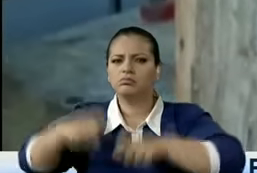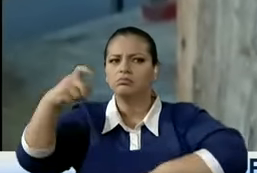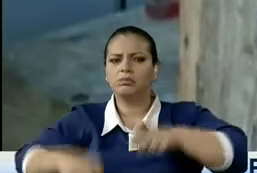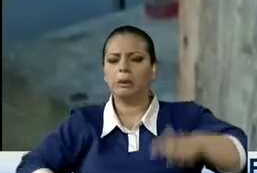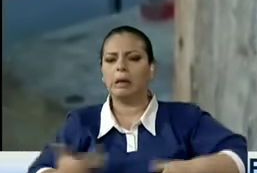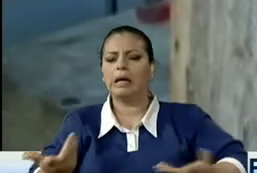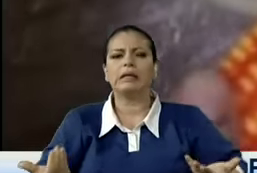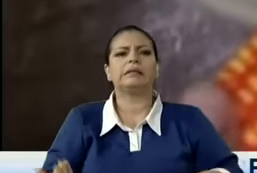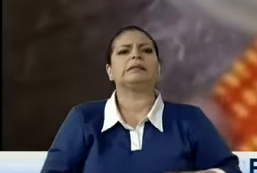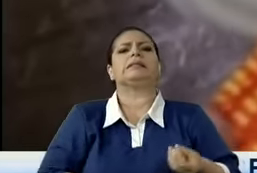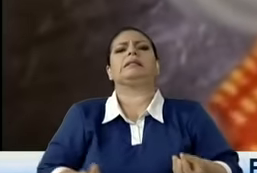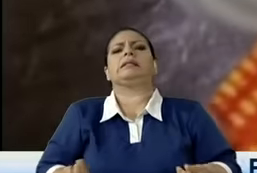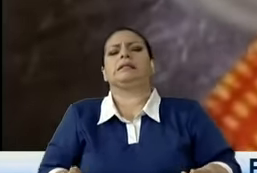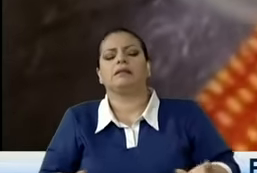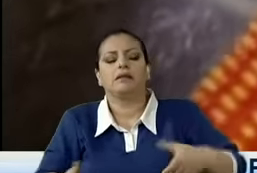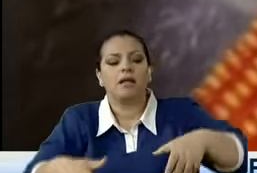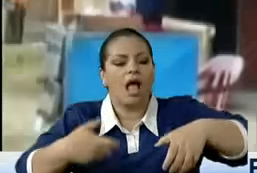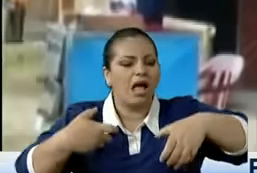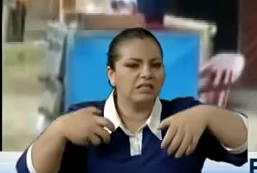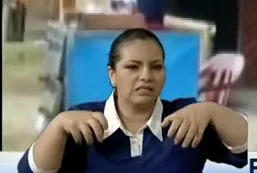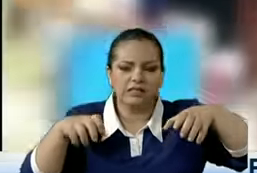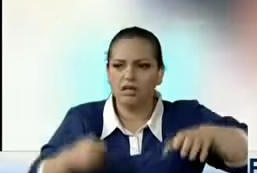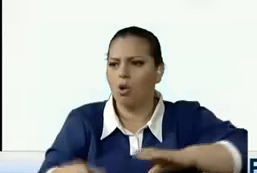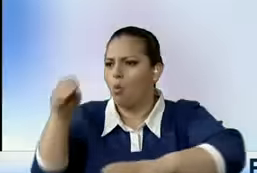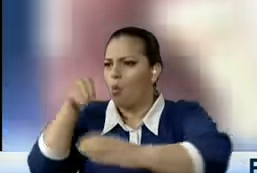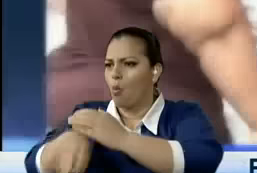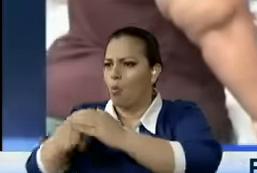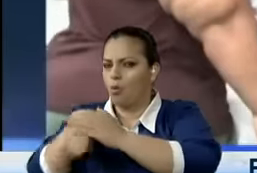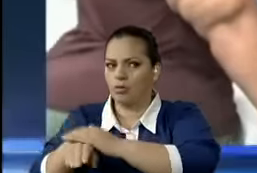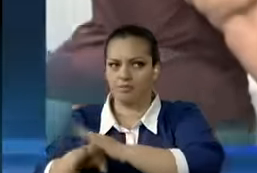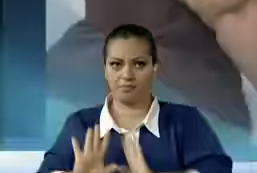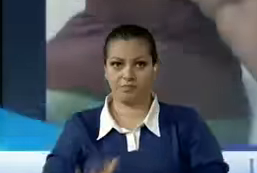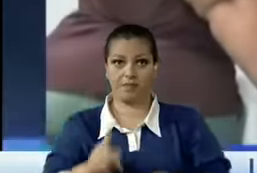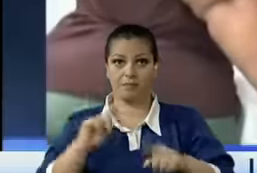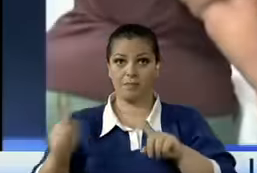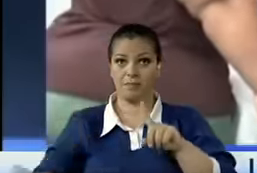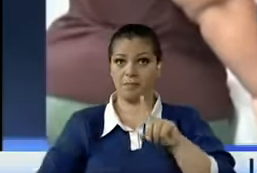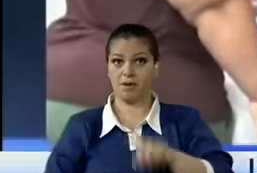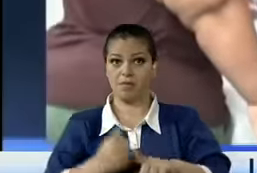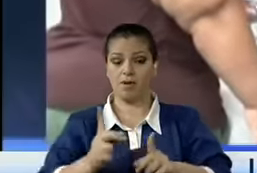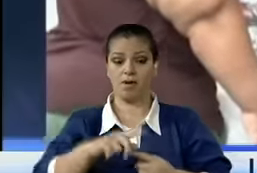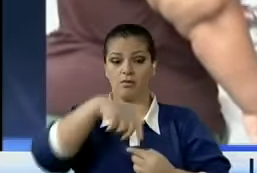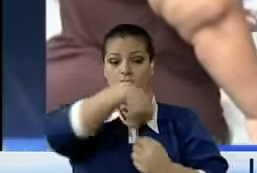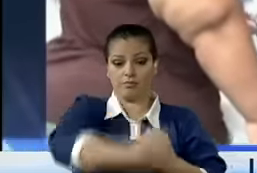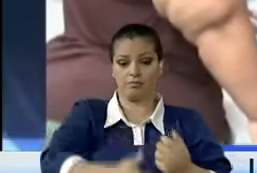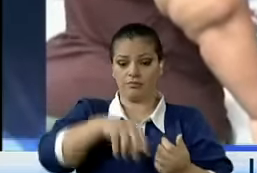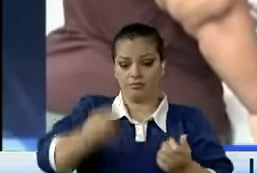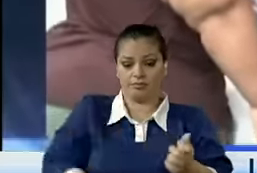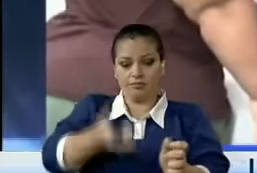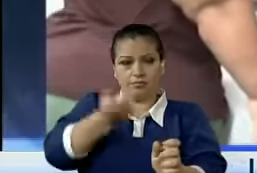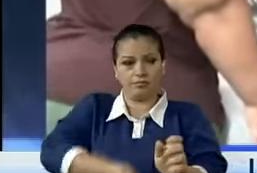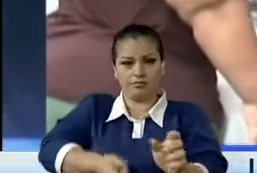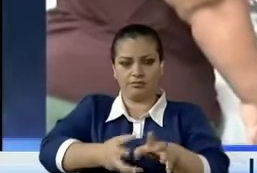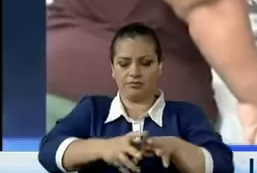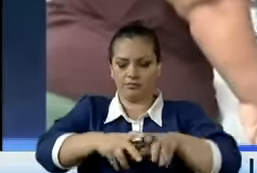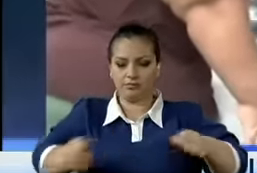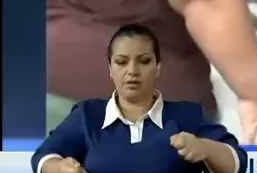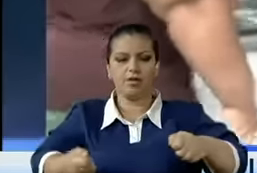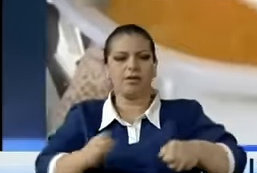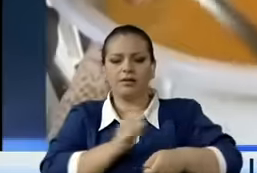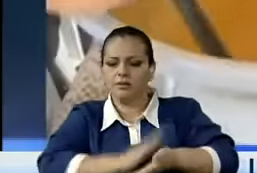según cuenta la historia. Primeramente pelamos el choclo, lo tajadeamos, lo molemos y luego comenzamos con